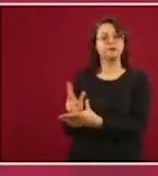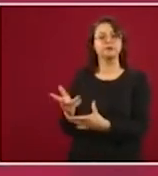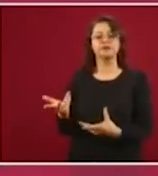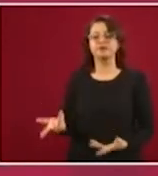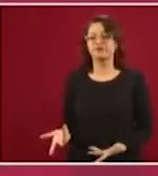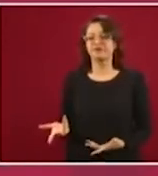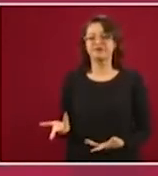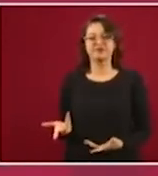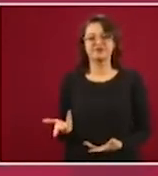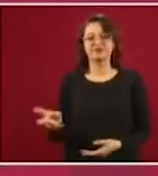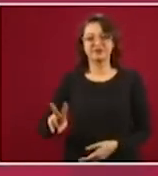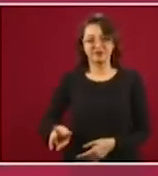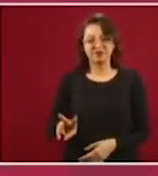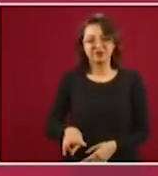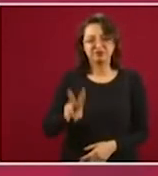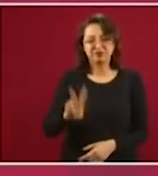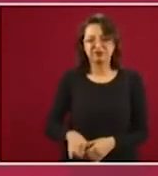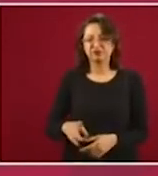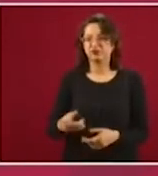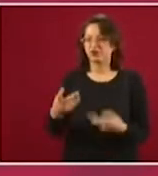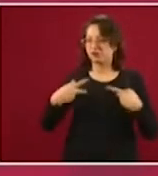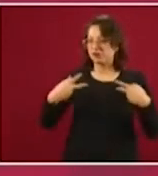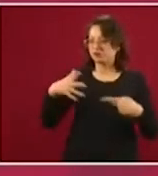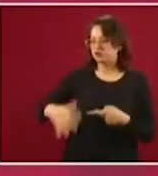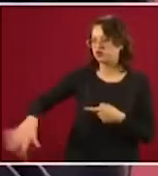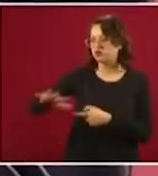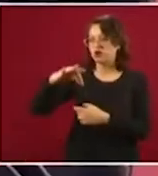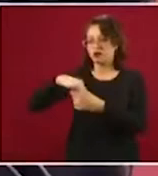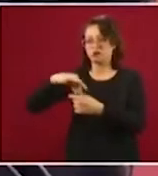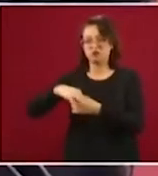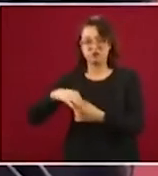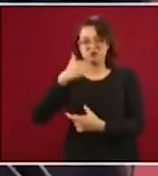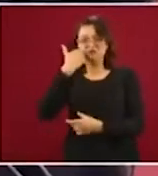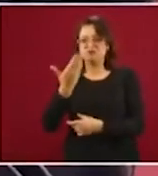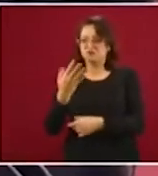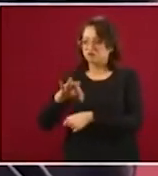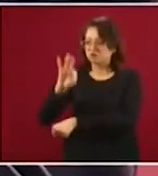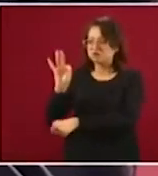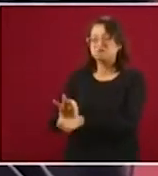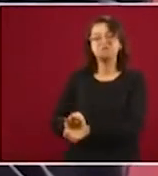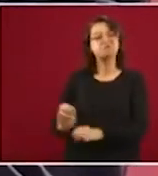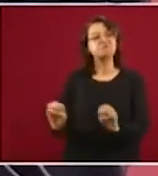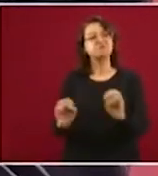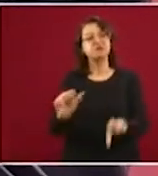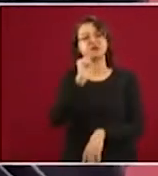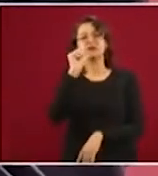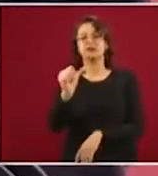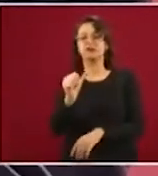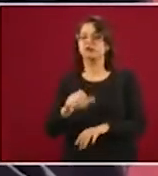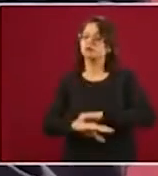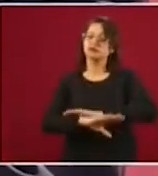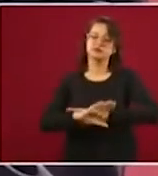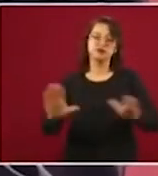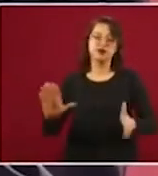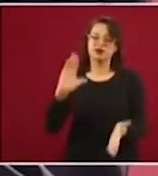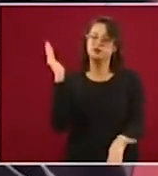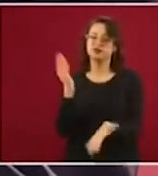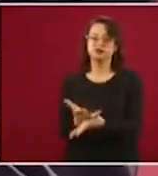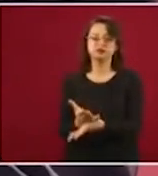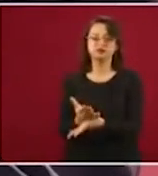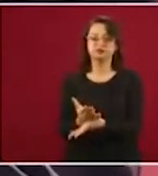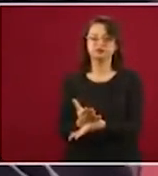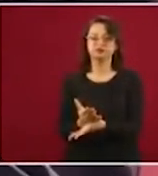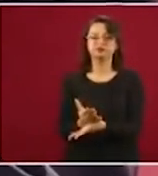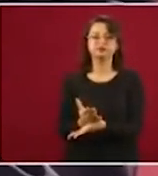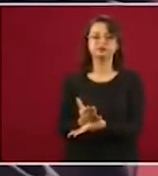que no garantizaban la voluntad del pueblo. Entonces, eso se termina. Va a